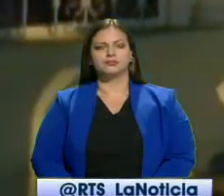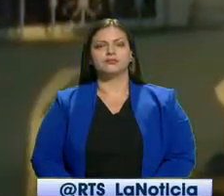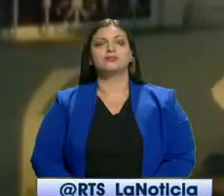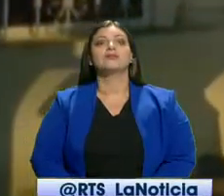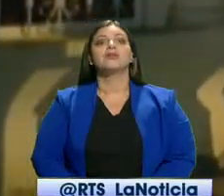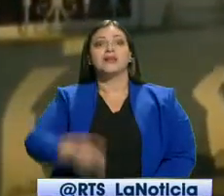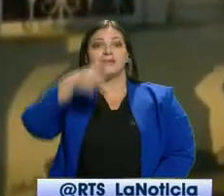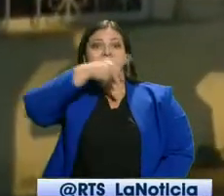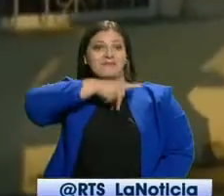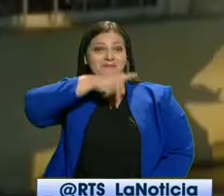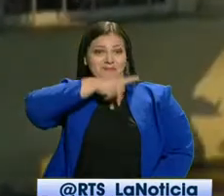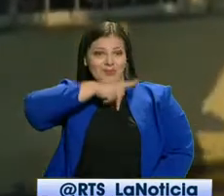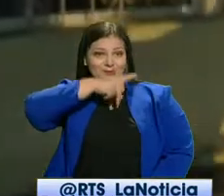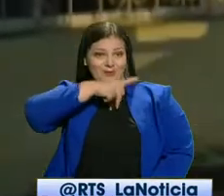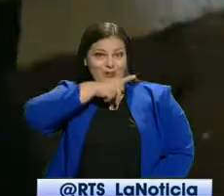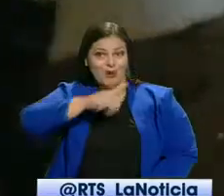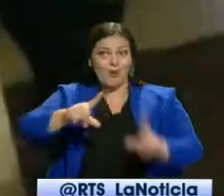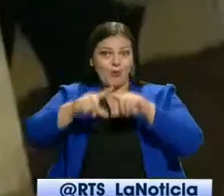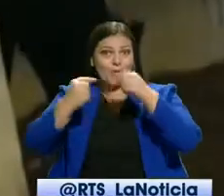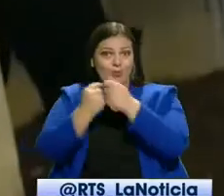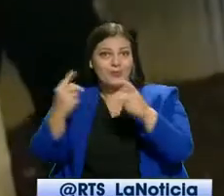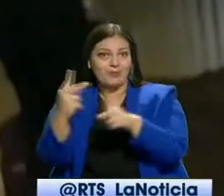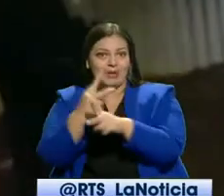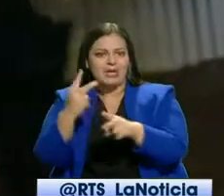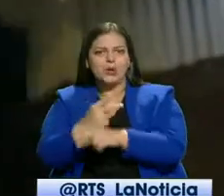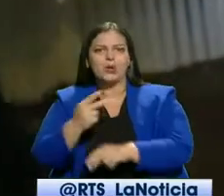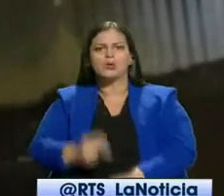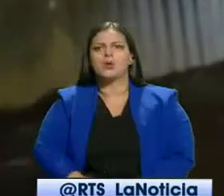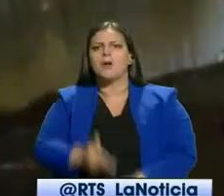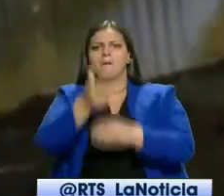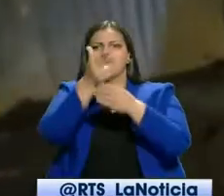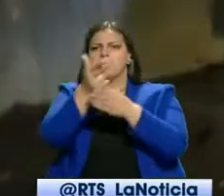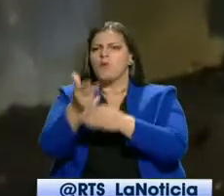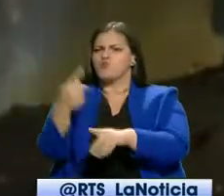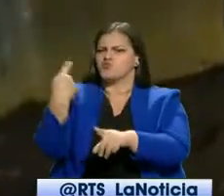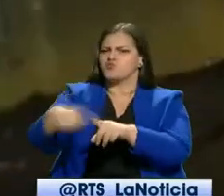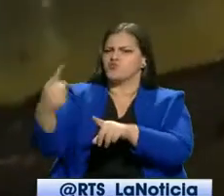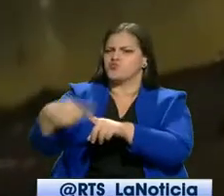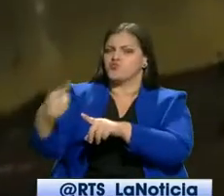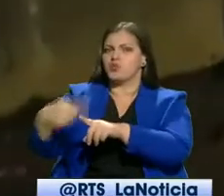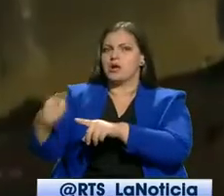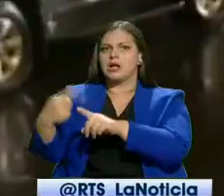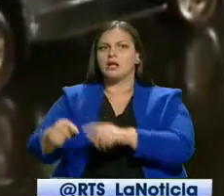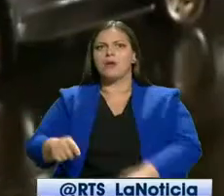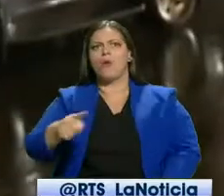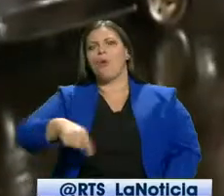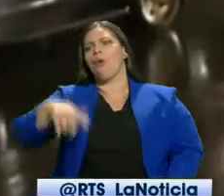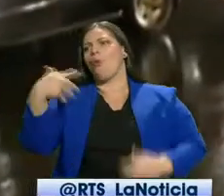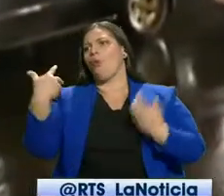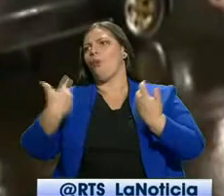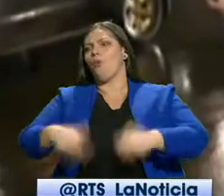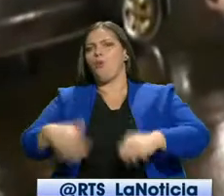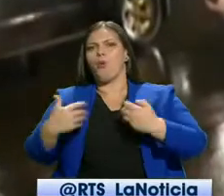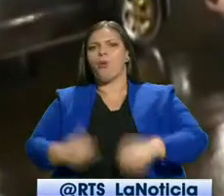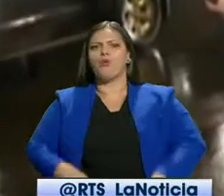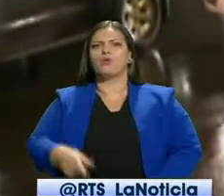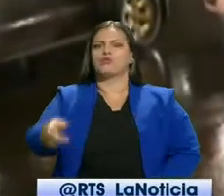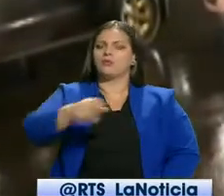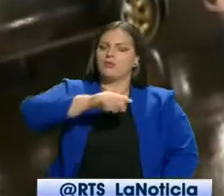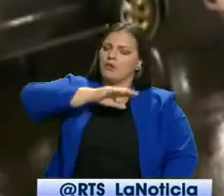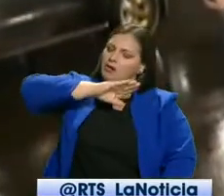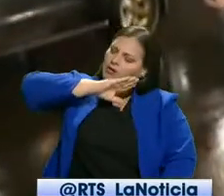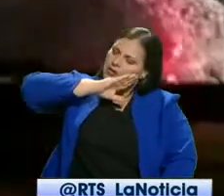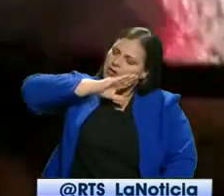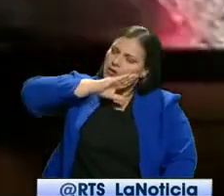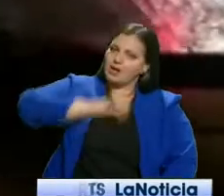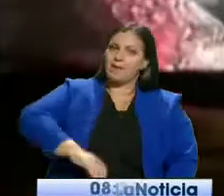Quienes caminan al margen de la ley deben saber que en cualquier momento el sueño se les puede convertir en pesadilla. Mientras ellos descansan, agentes